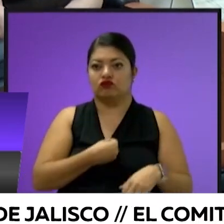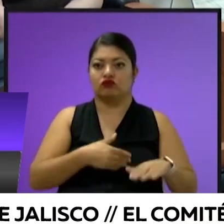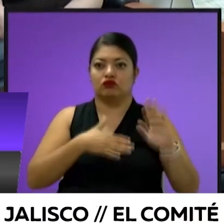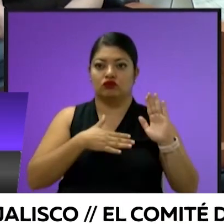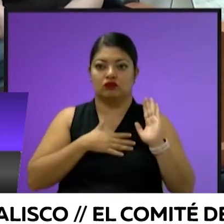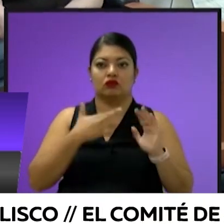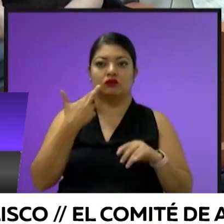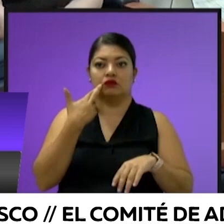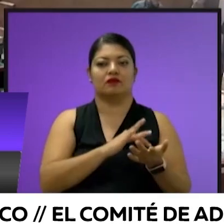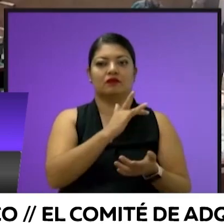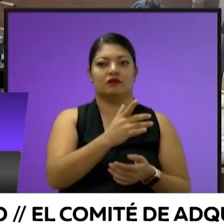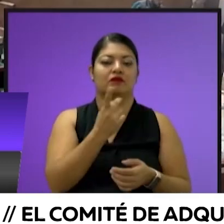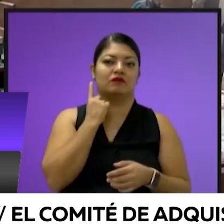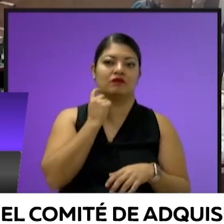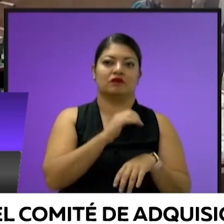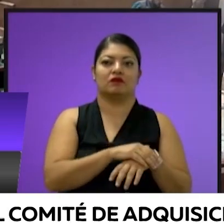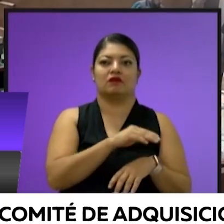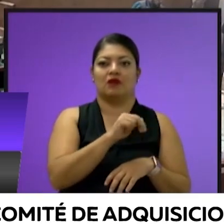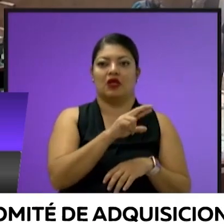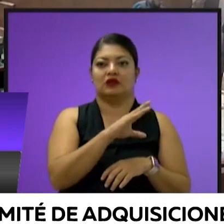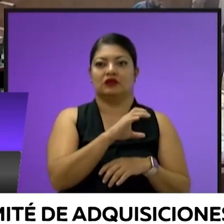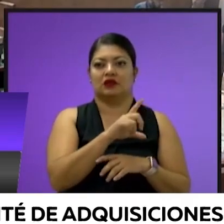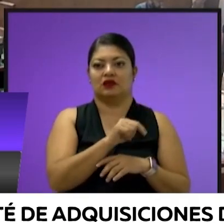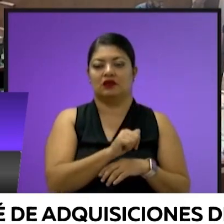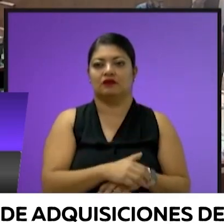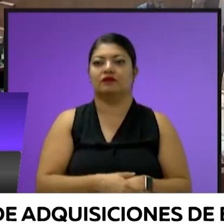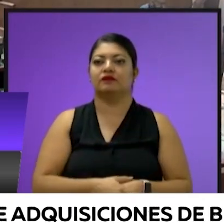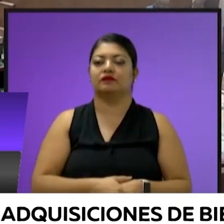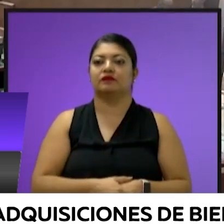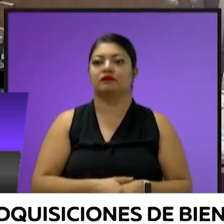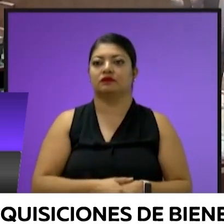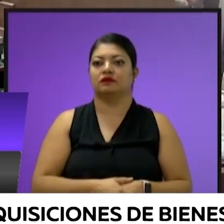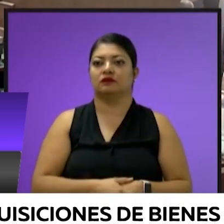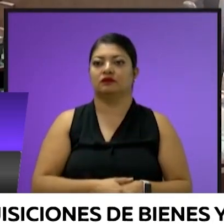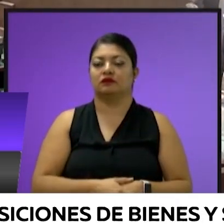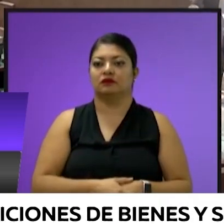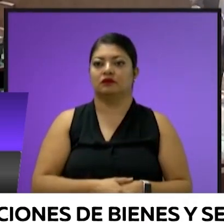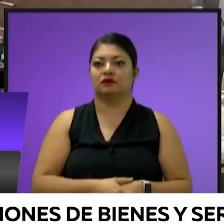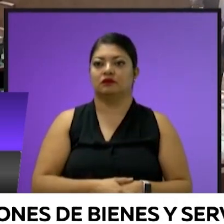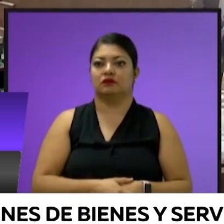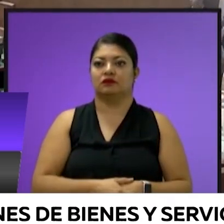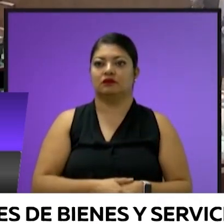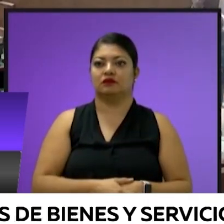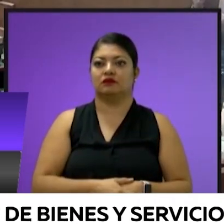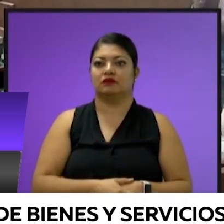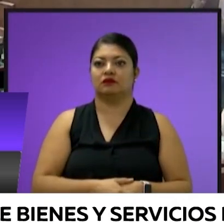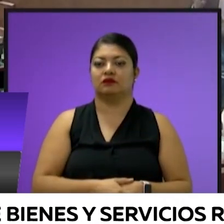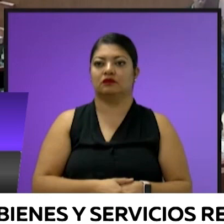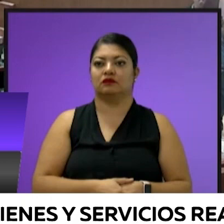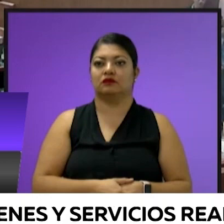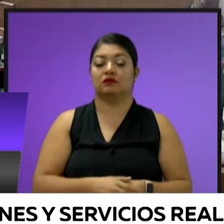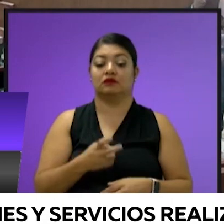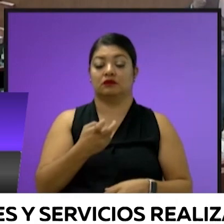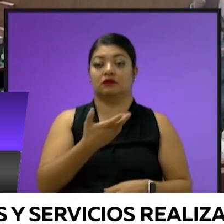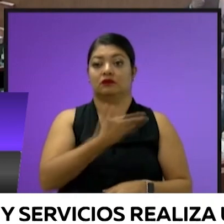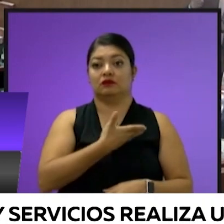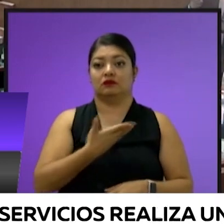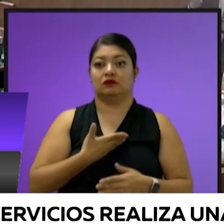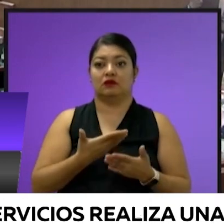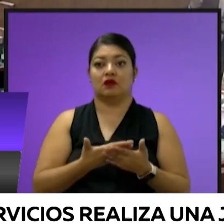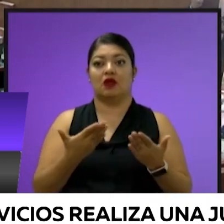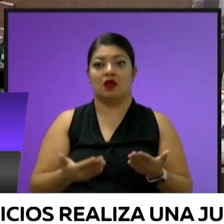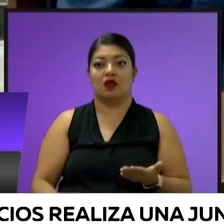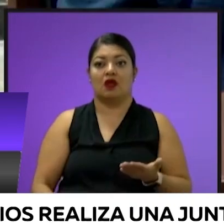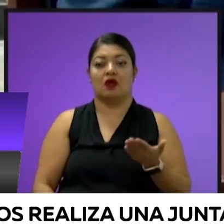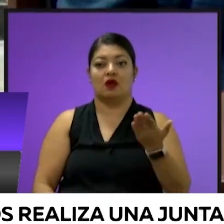dota a la universidad 5%. Asimismo, la elección de 7 magistraturas integrantes del Supremo Tribunal de Justicia del Estado de Jalisco,